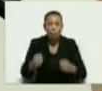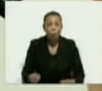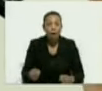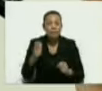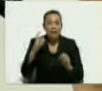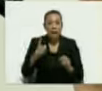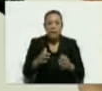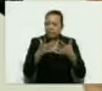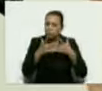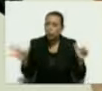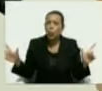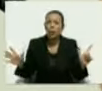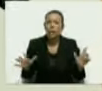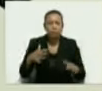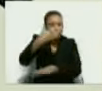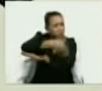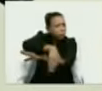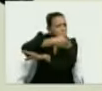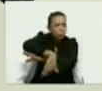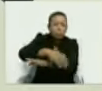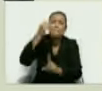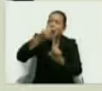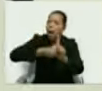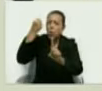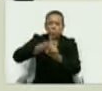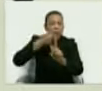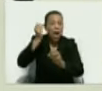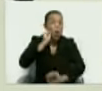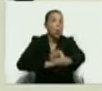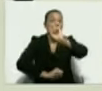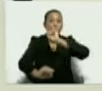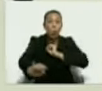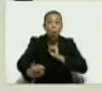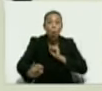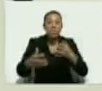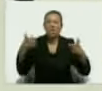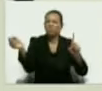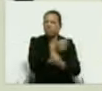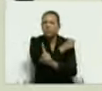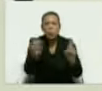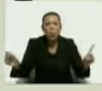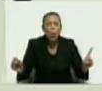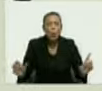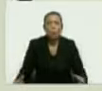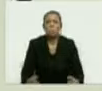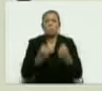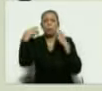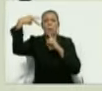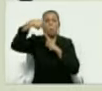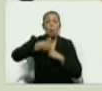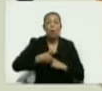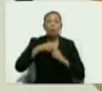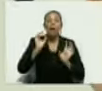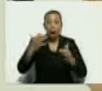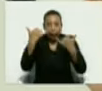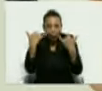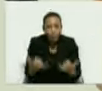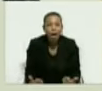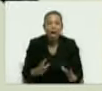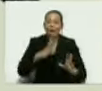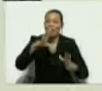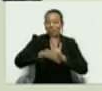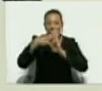se soltó a las calles para luchar en contra de la agresión y la ignominia y que ahora tiene todo